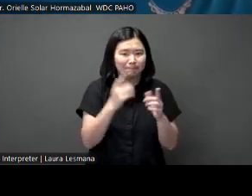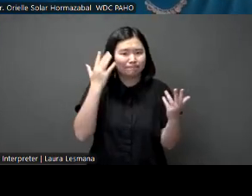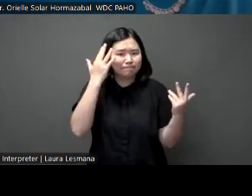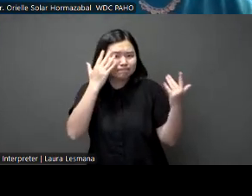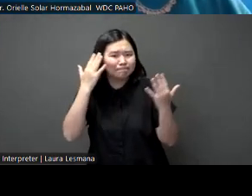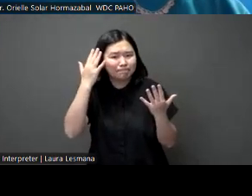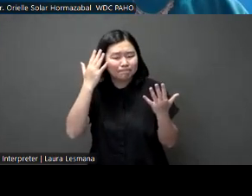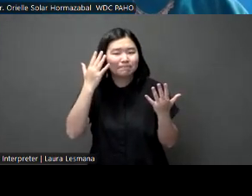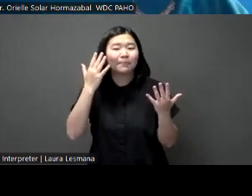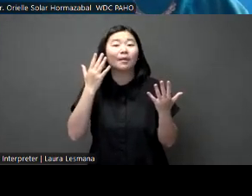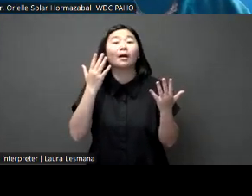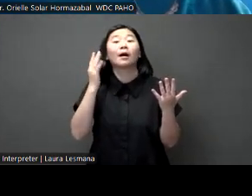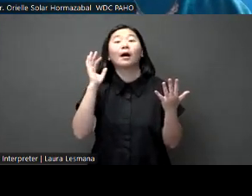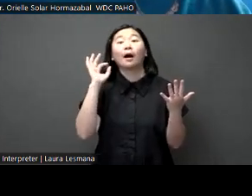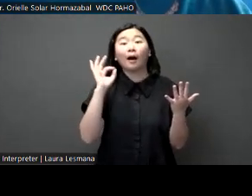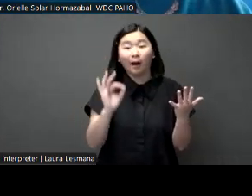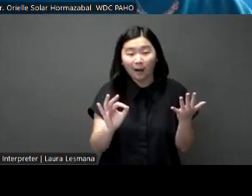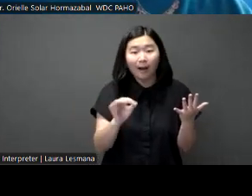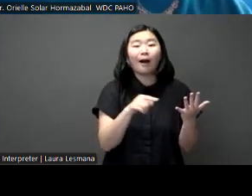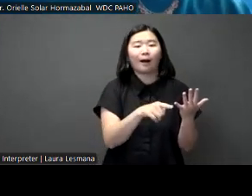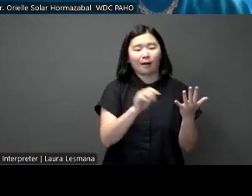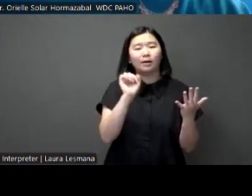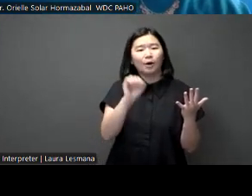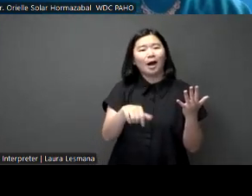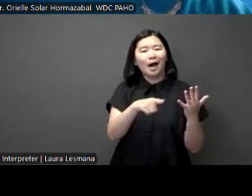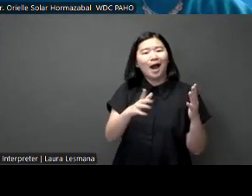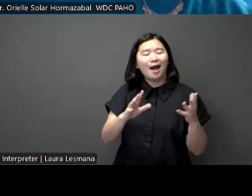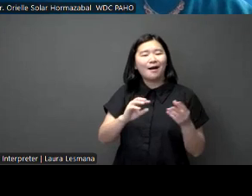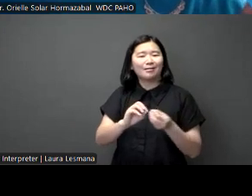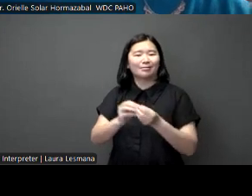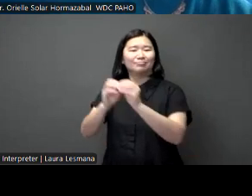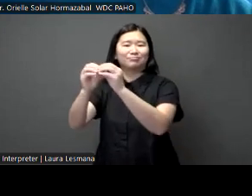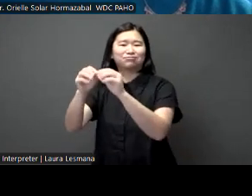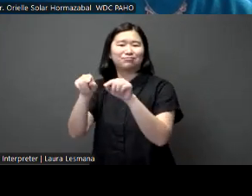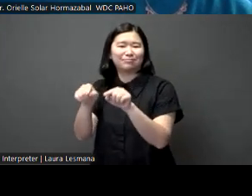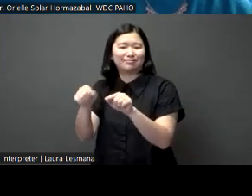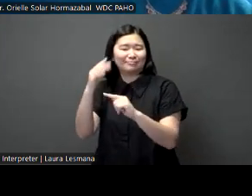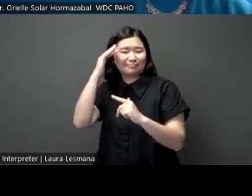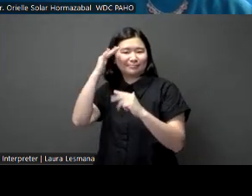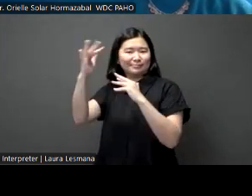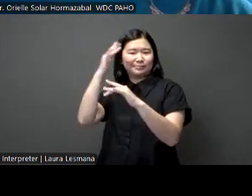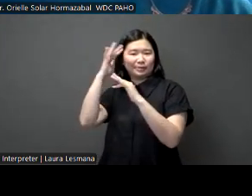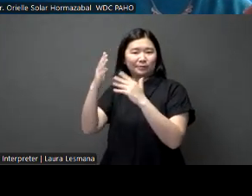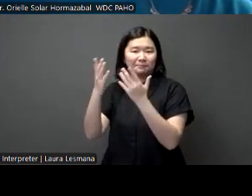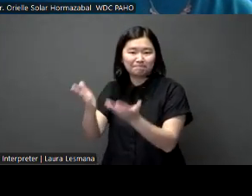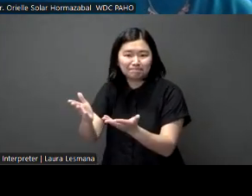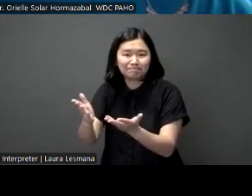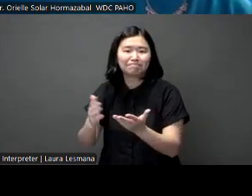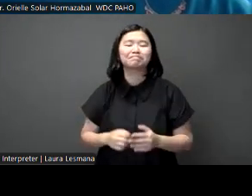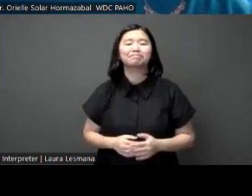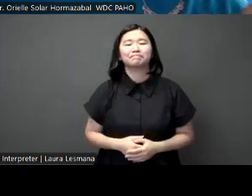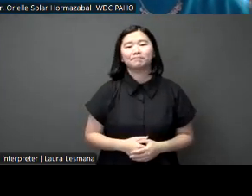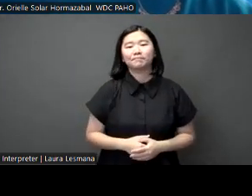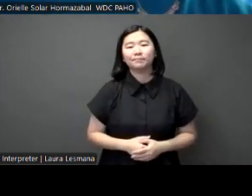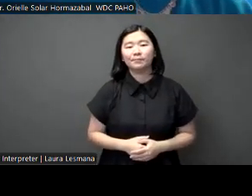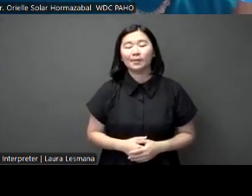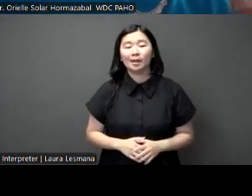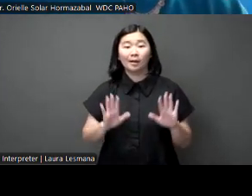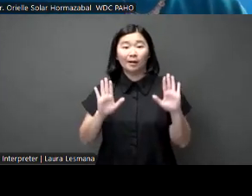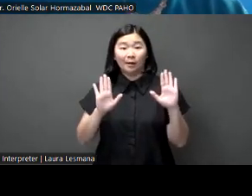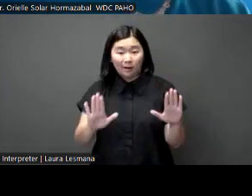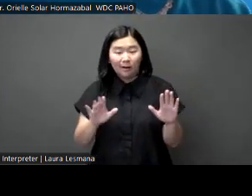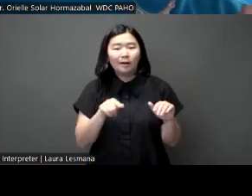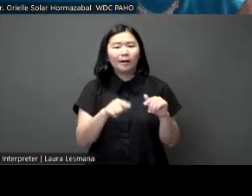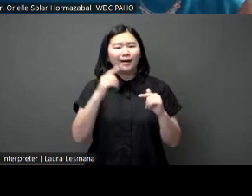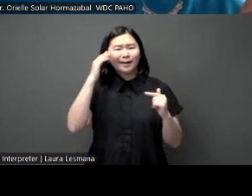metas u objetivos que nos planteamos. Después de eso, ¿cierto? Tratamos de ver quiénes son los grupos, territorios,